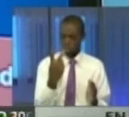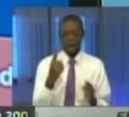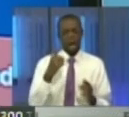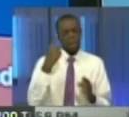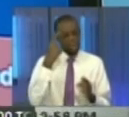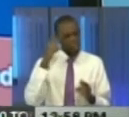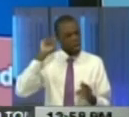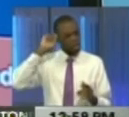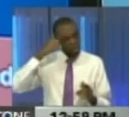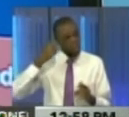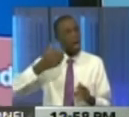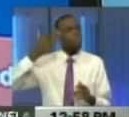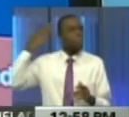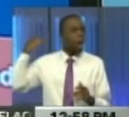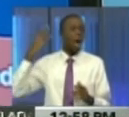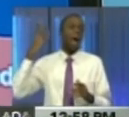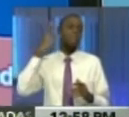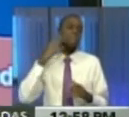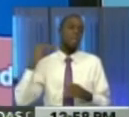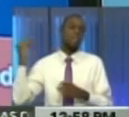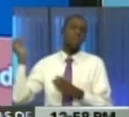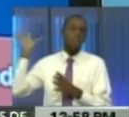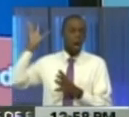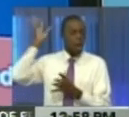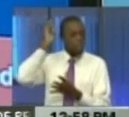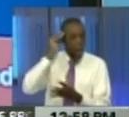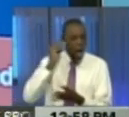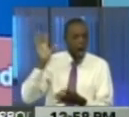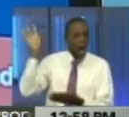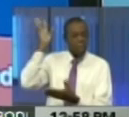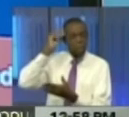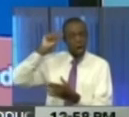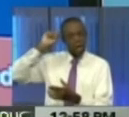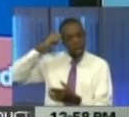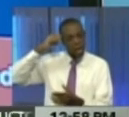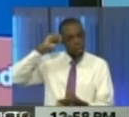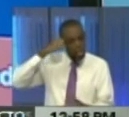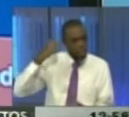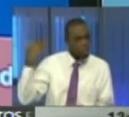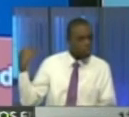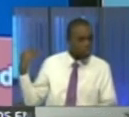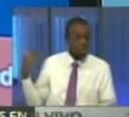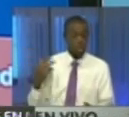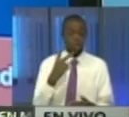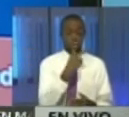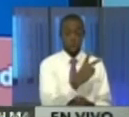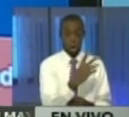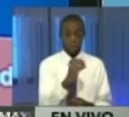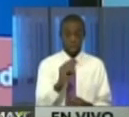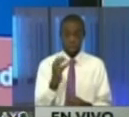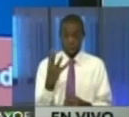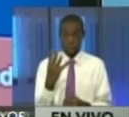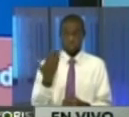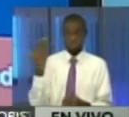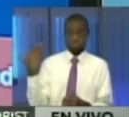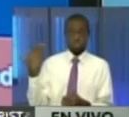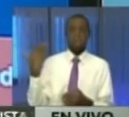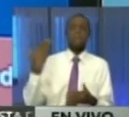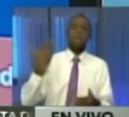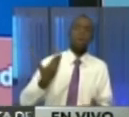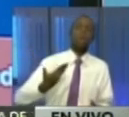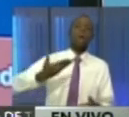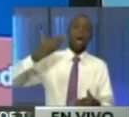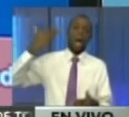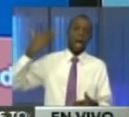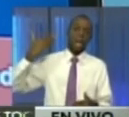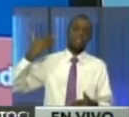cuál es esa experiencia acumulada, cómo se hizo esos otros referendos, tanto en el año 2004 como en los referendos que se hicieron